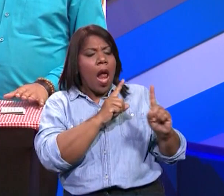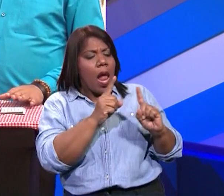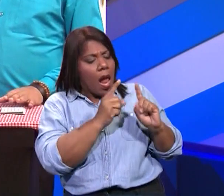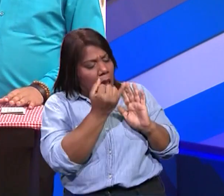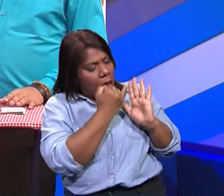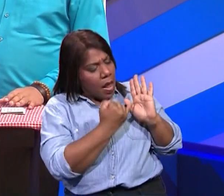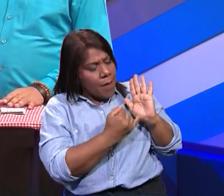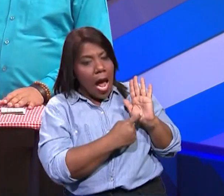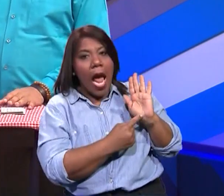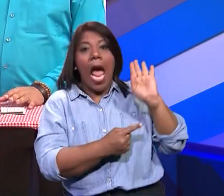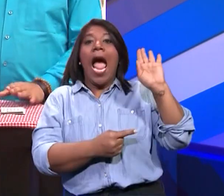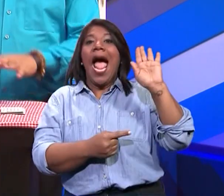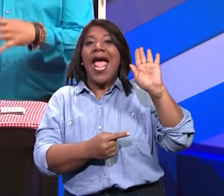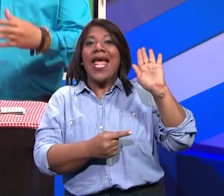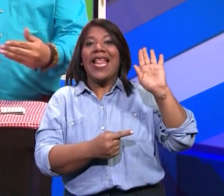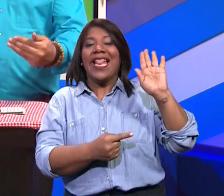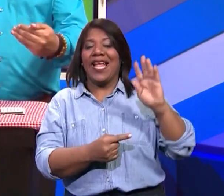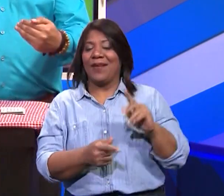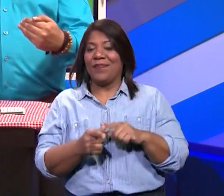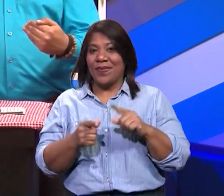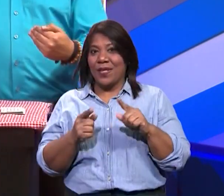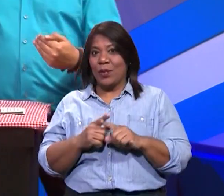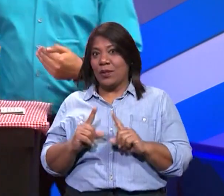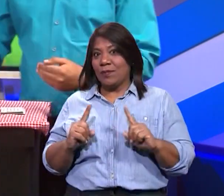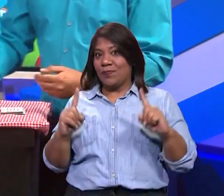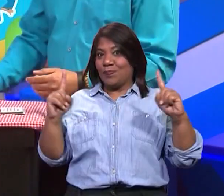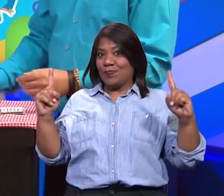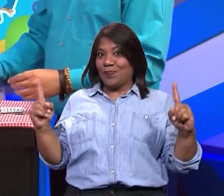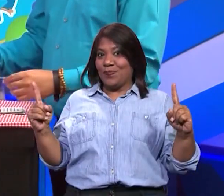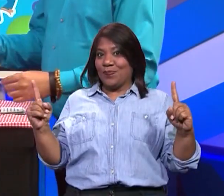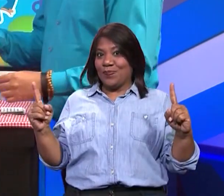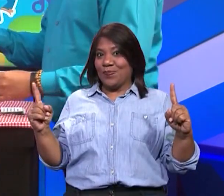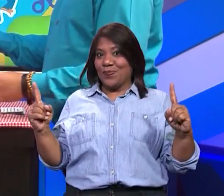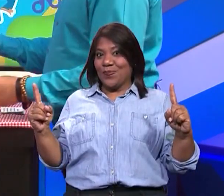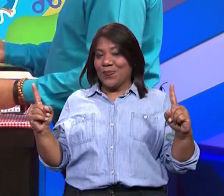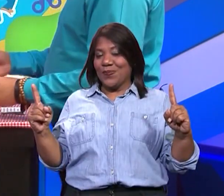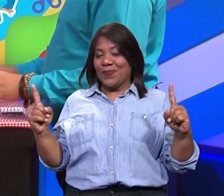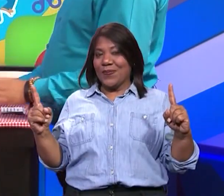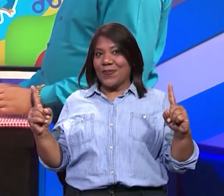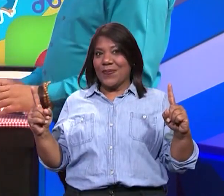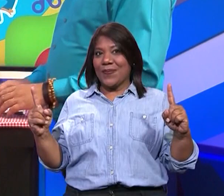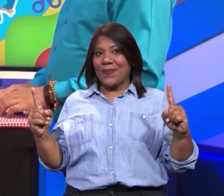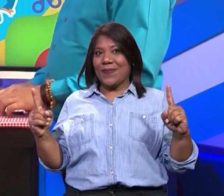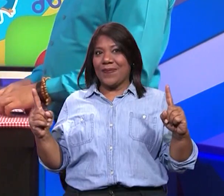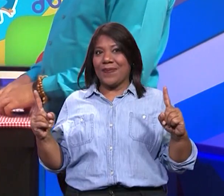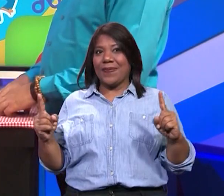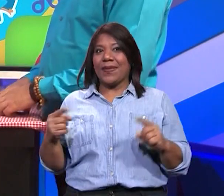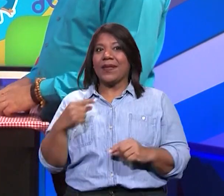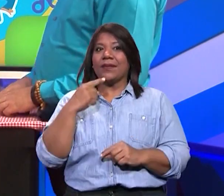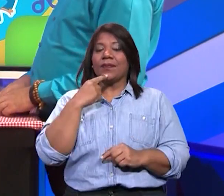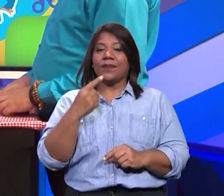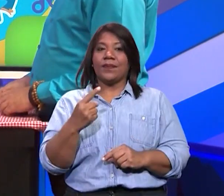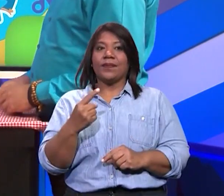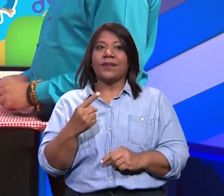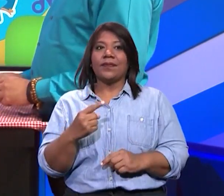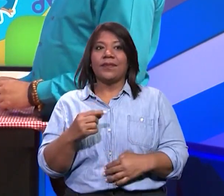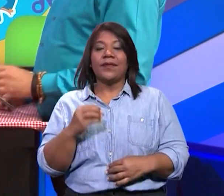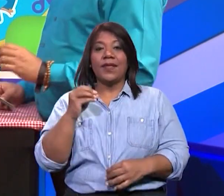colocarnos en posición. Cada uno se va a colocar al extremo y enfrente. Y entonces vamos a ver si la maestra